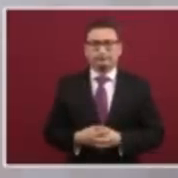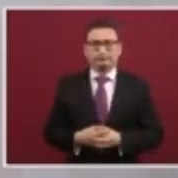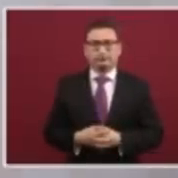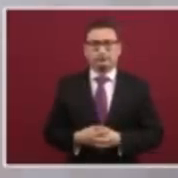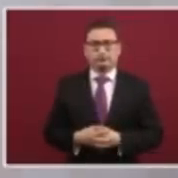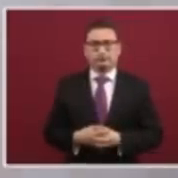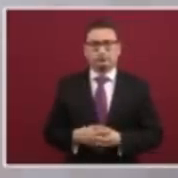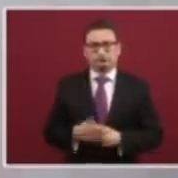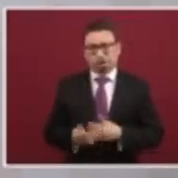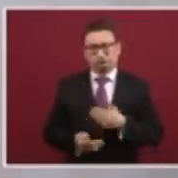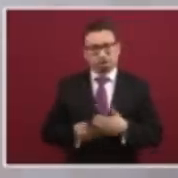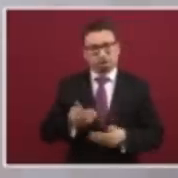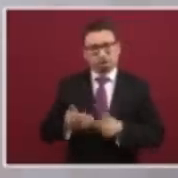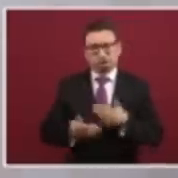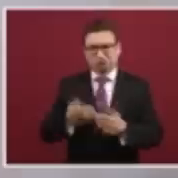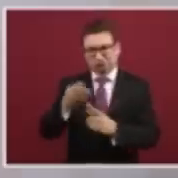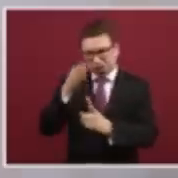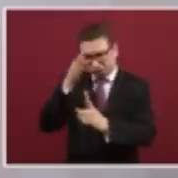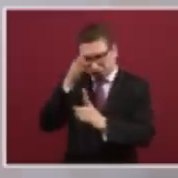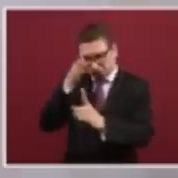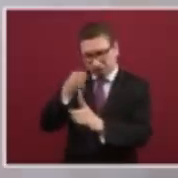orientó